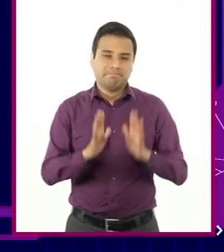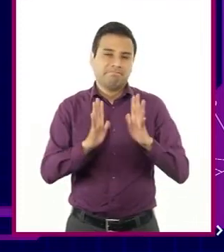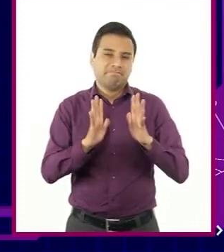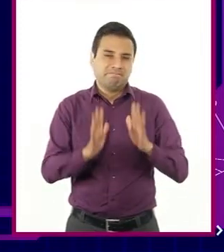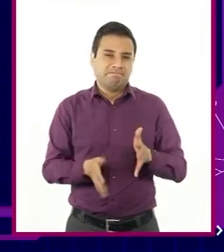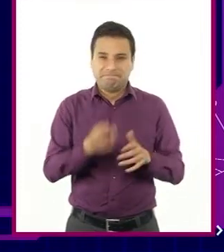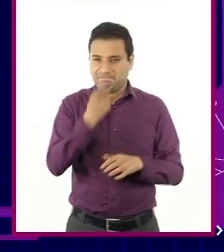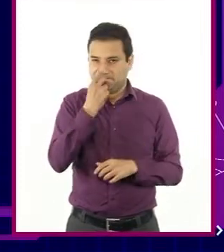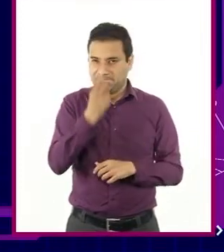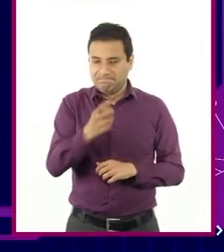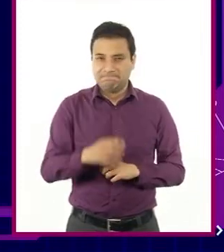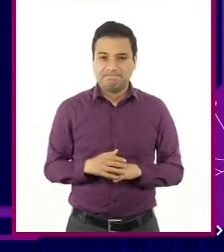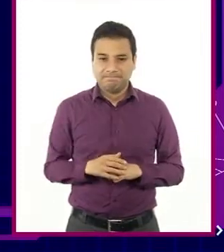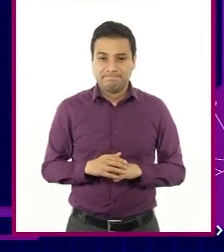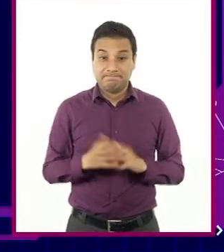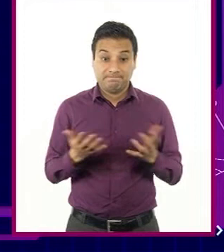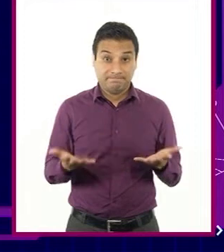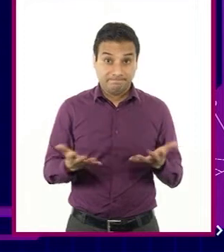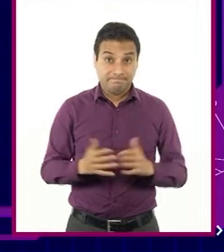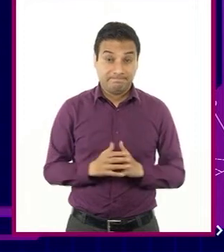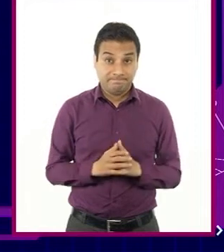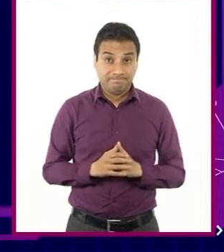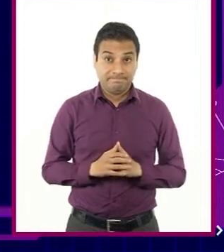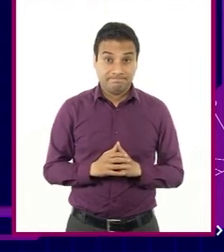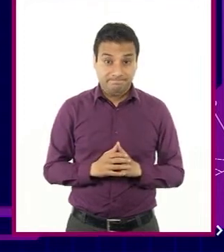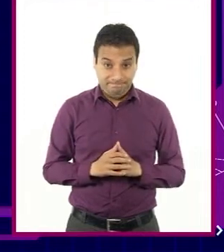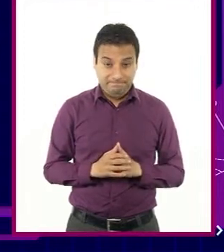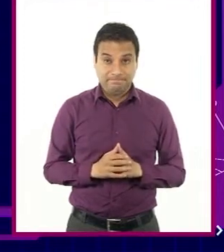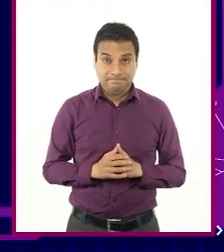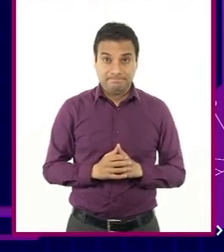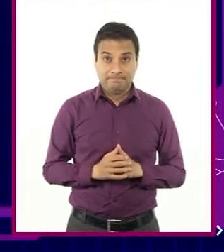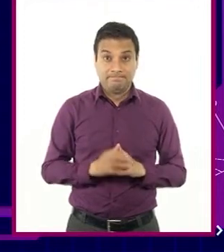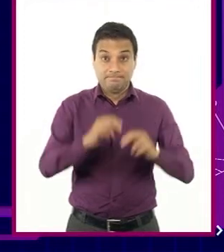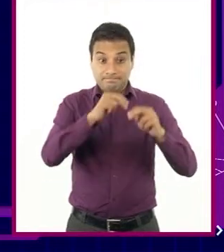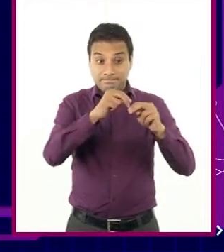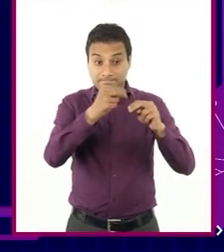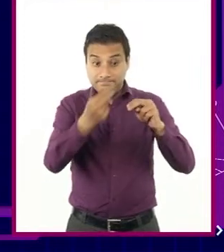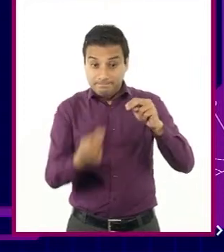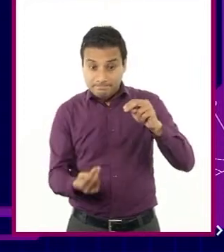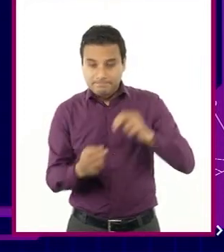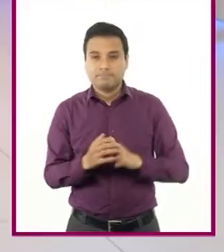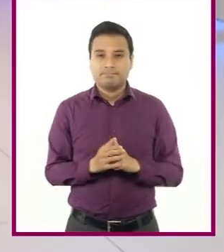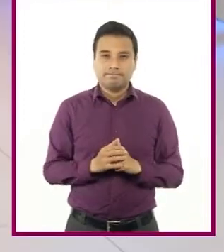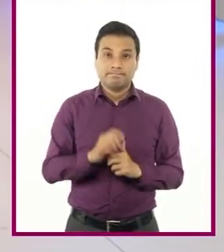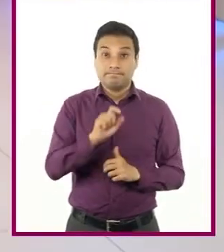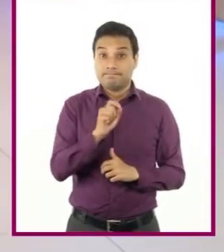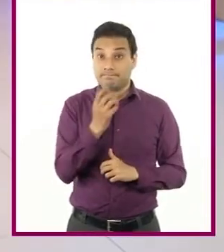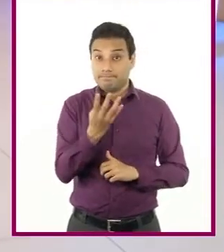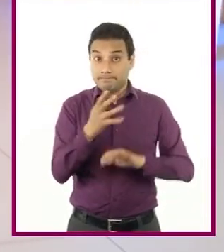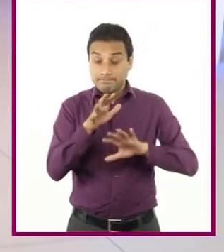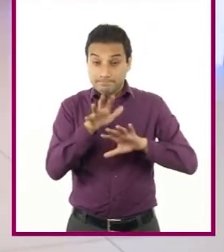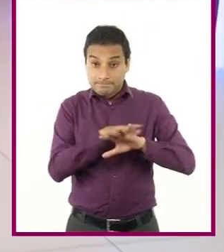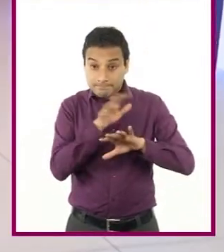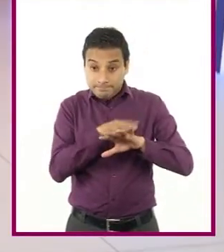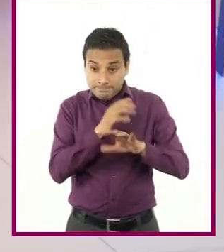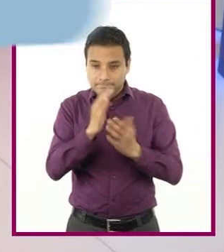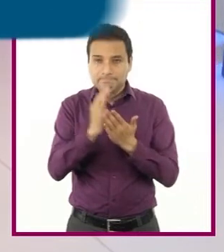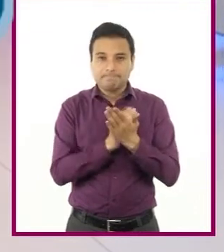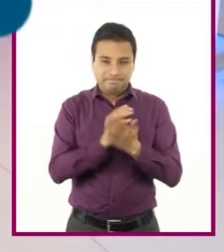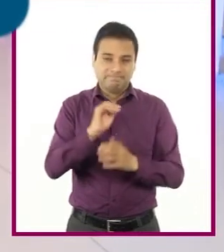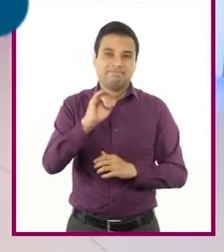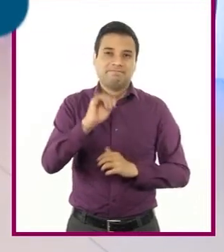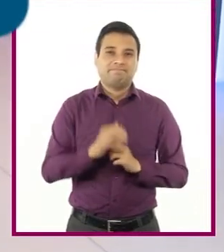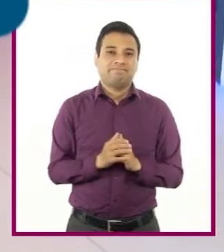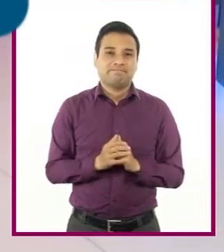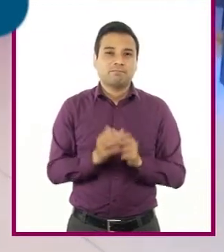la plataforma sí cumple con ser menor o igual a 24 pies de altura. Allá en casa,